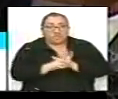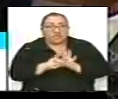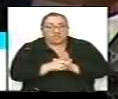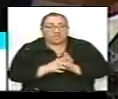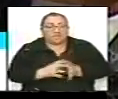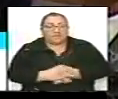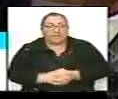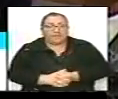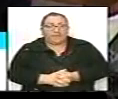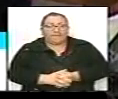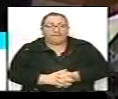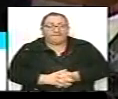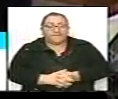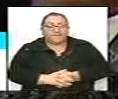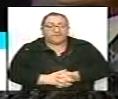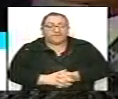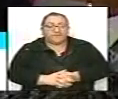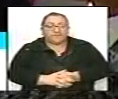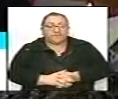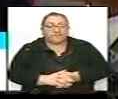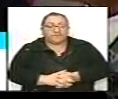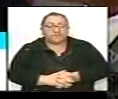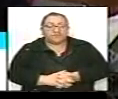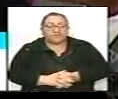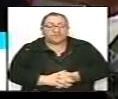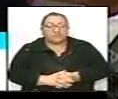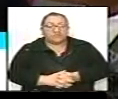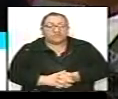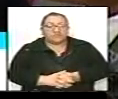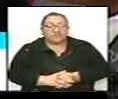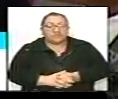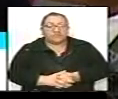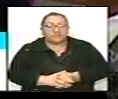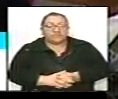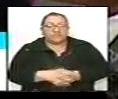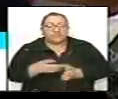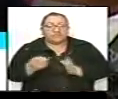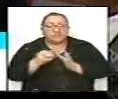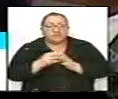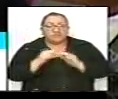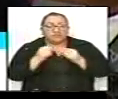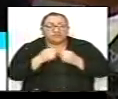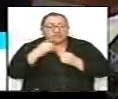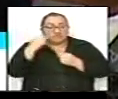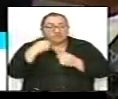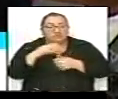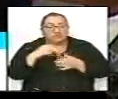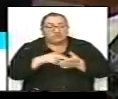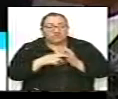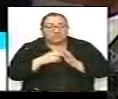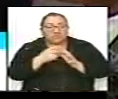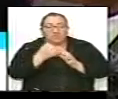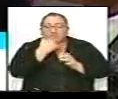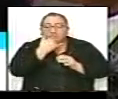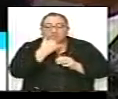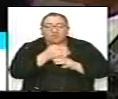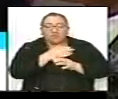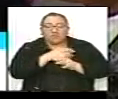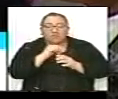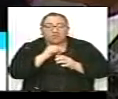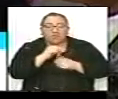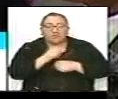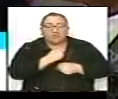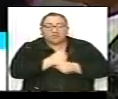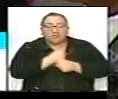que regimentara a los partidos políticos iba a terminar burocratizándolos. Y es lo que ha ocurrido. El trabajo